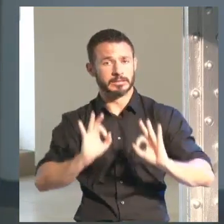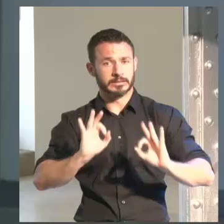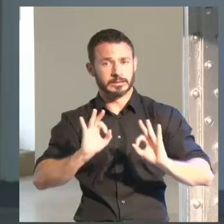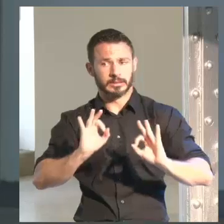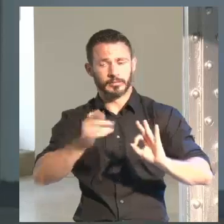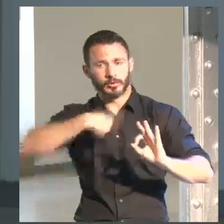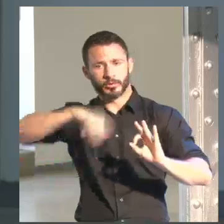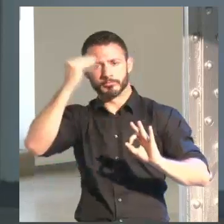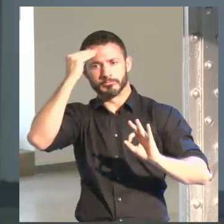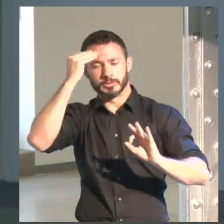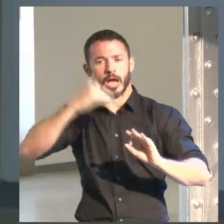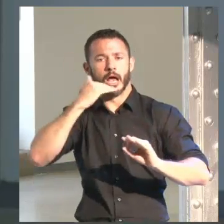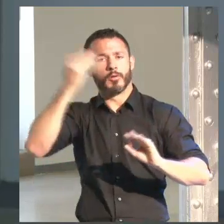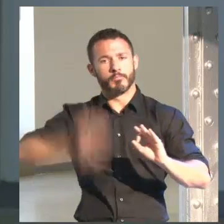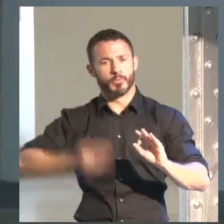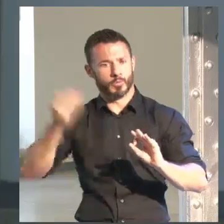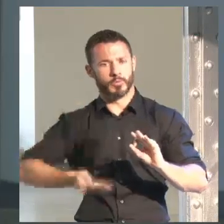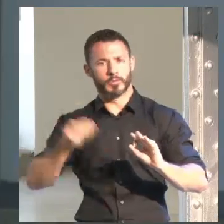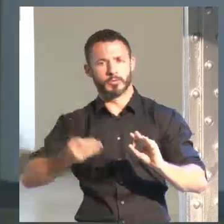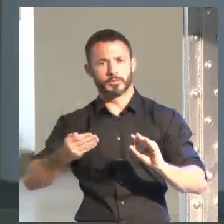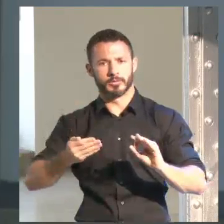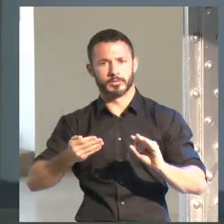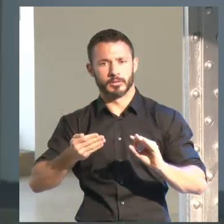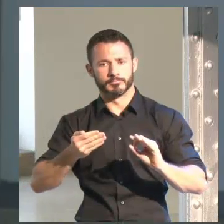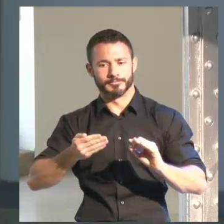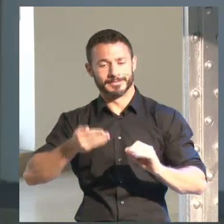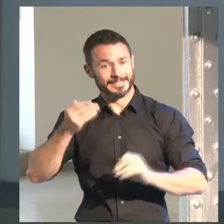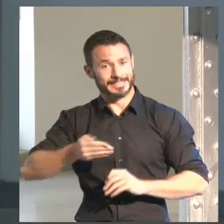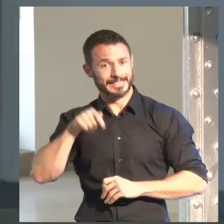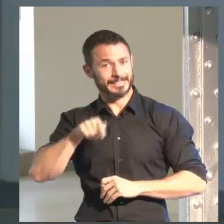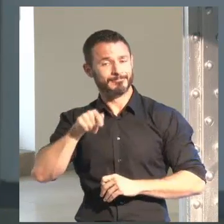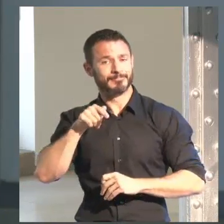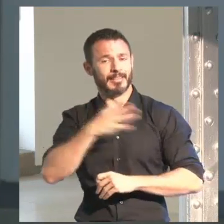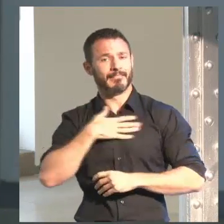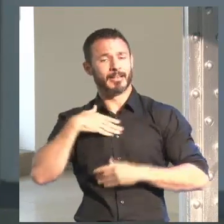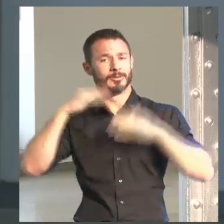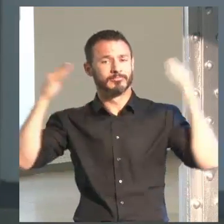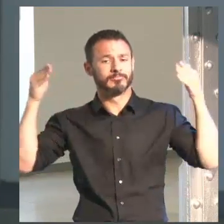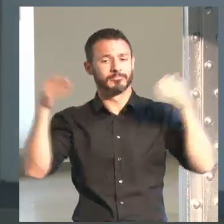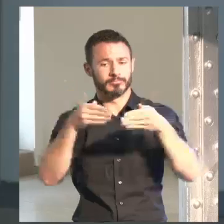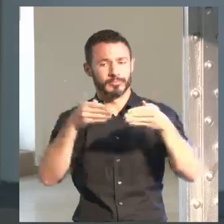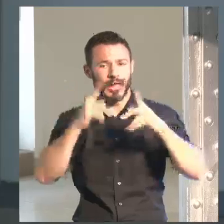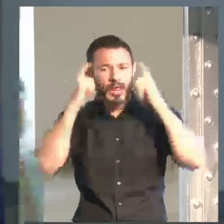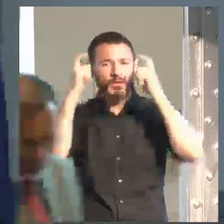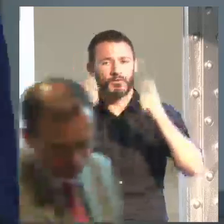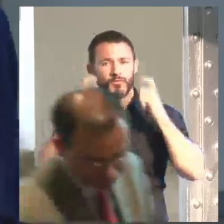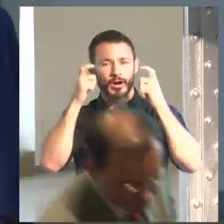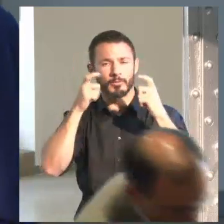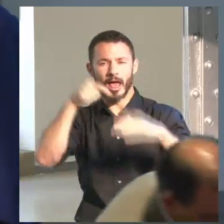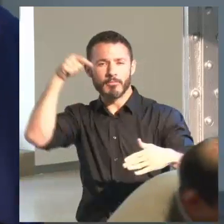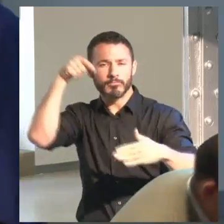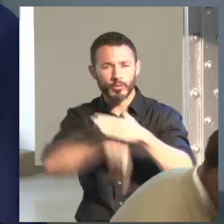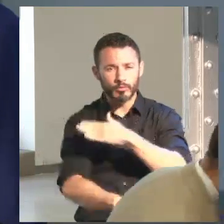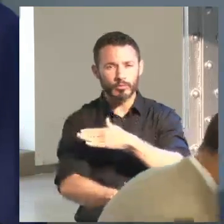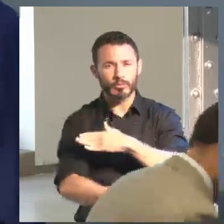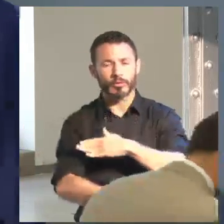existe un principio fundamental y es al que hemos querido dedicar este esfuerzo de profundización